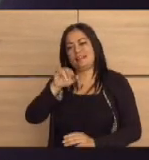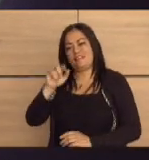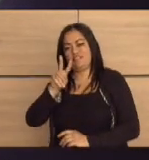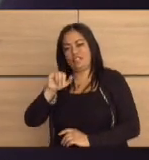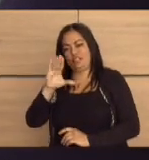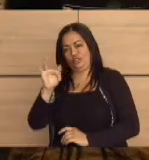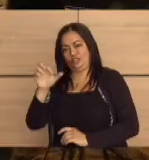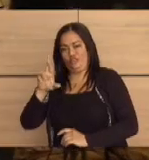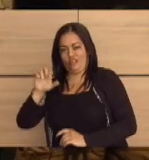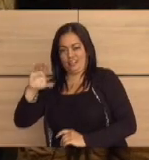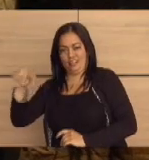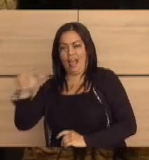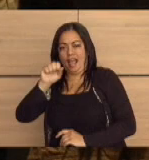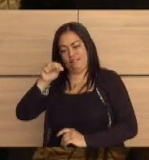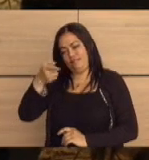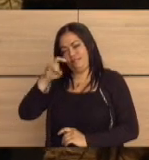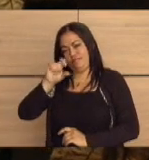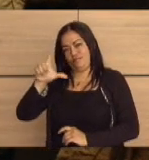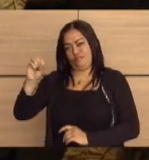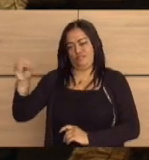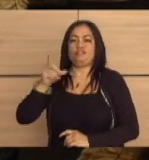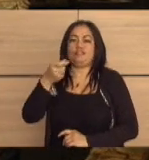González. Bienvenida.